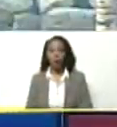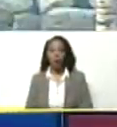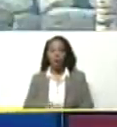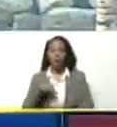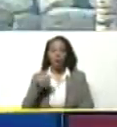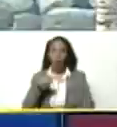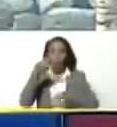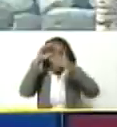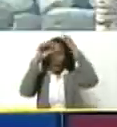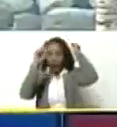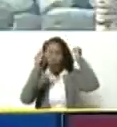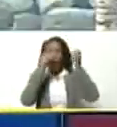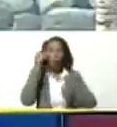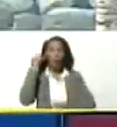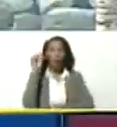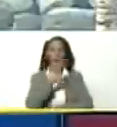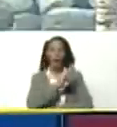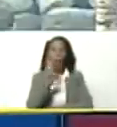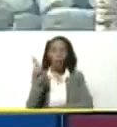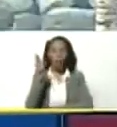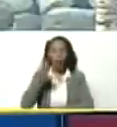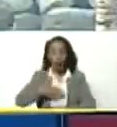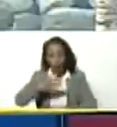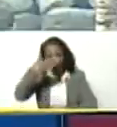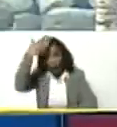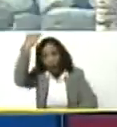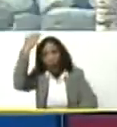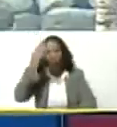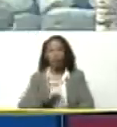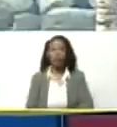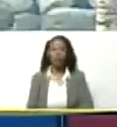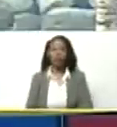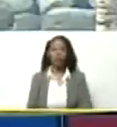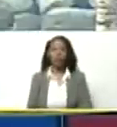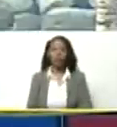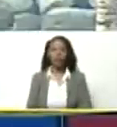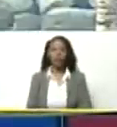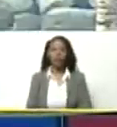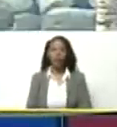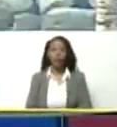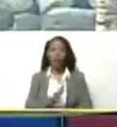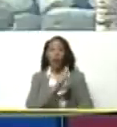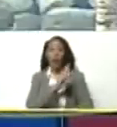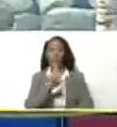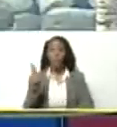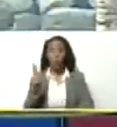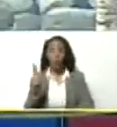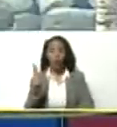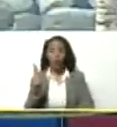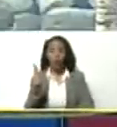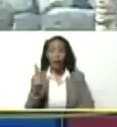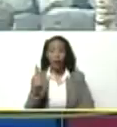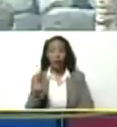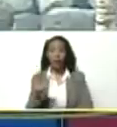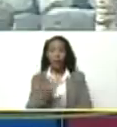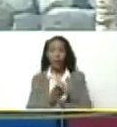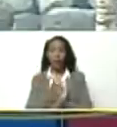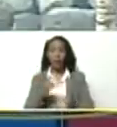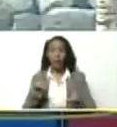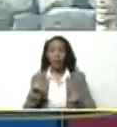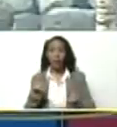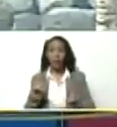embajadores, embajadoras de la República Árabe Saharaui, de la República Argelina Democrática